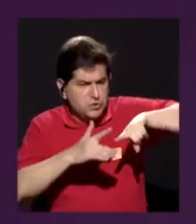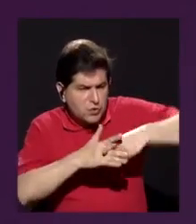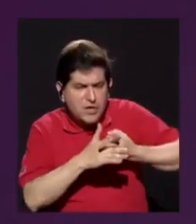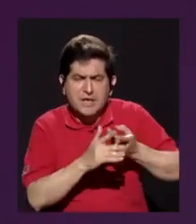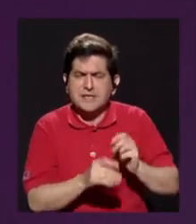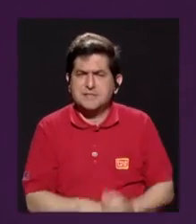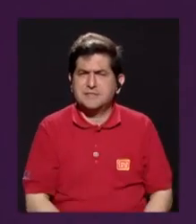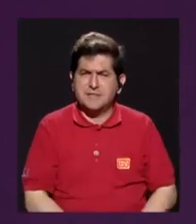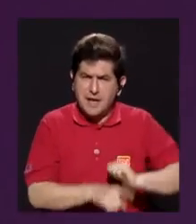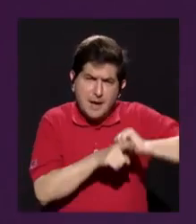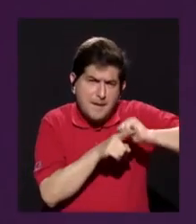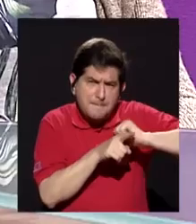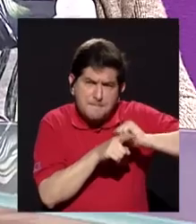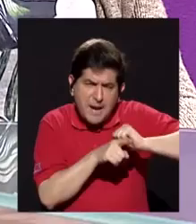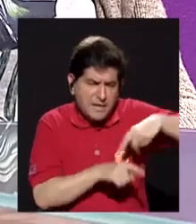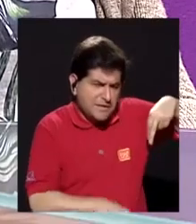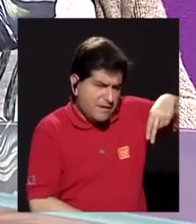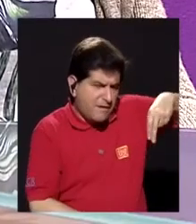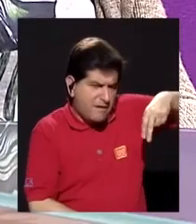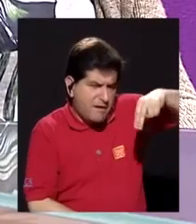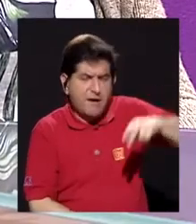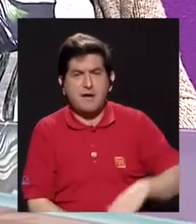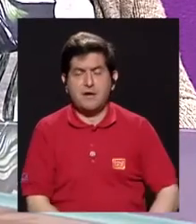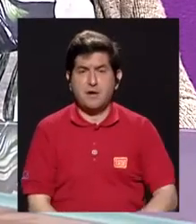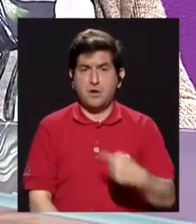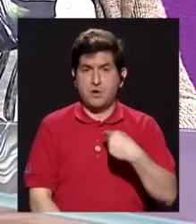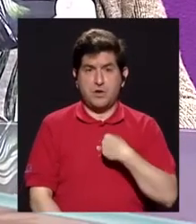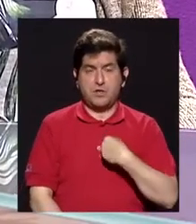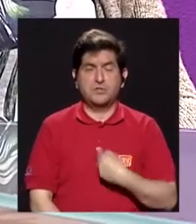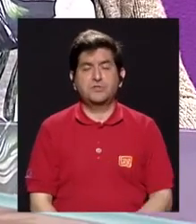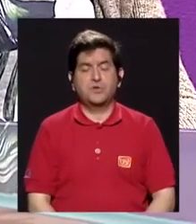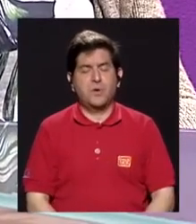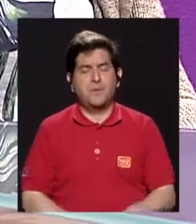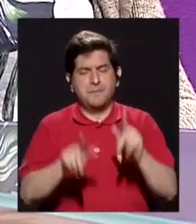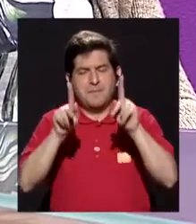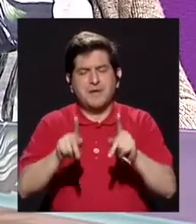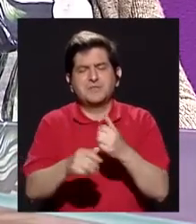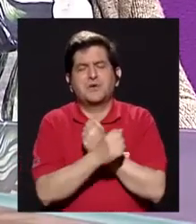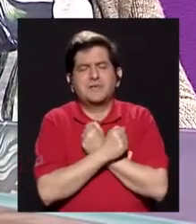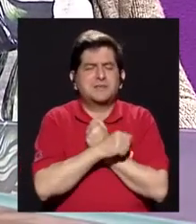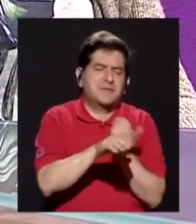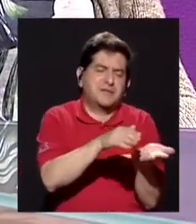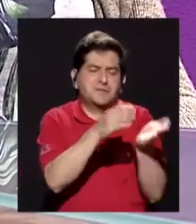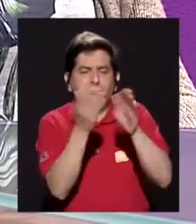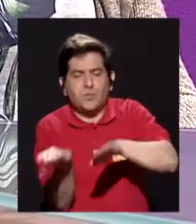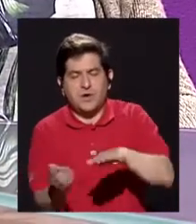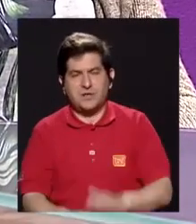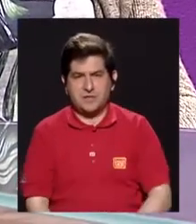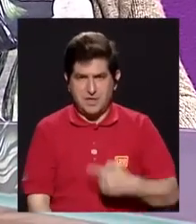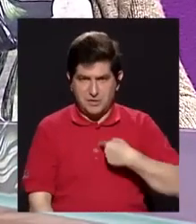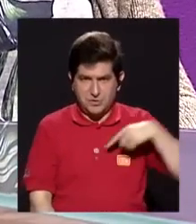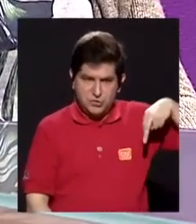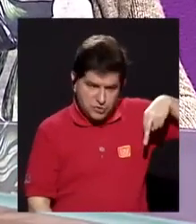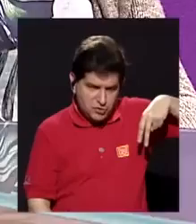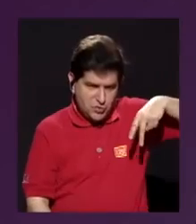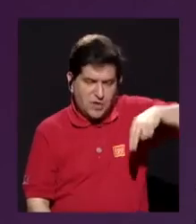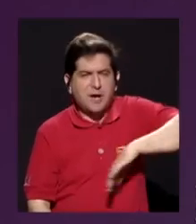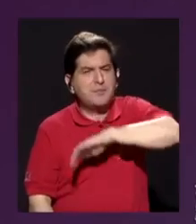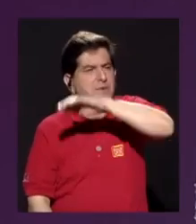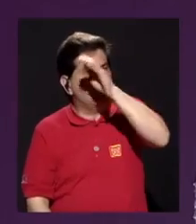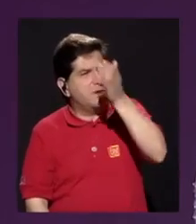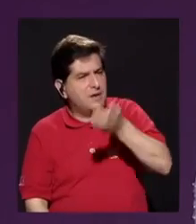esa práctica de caminata, la pérdida de seres queridos. Y en realidad yo soy caminante, digamos, de